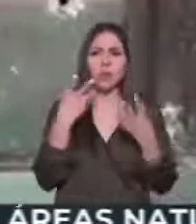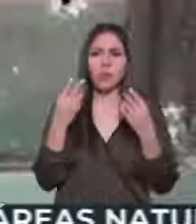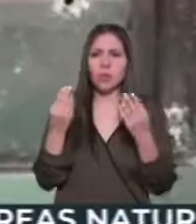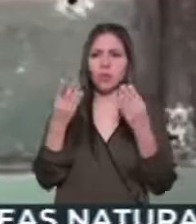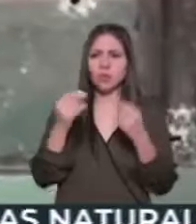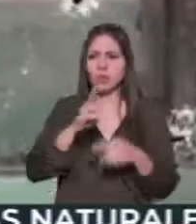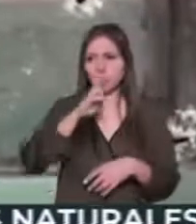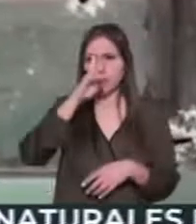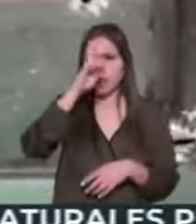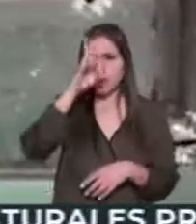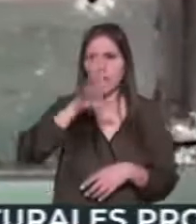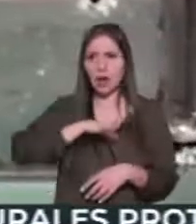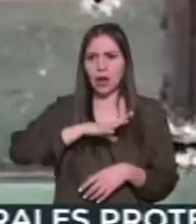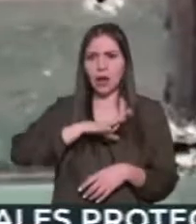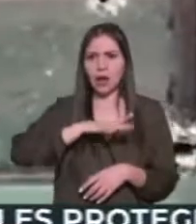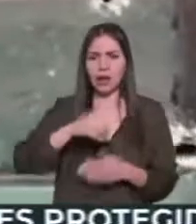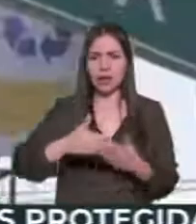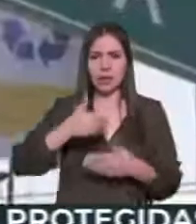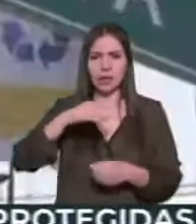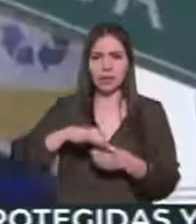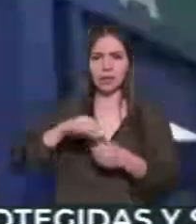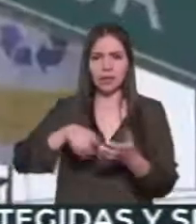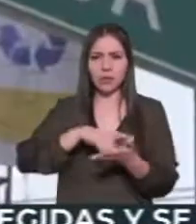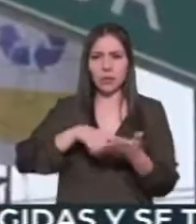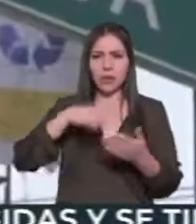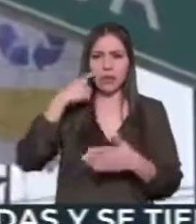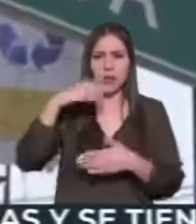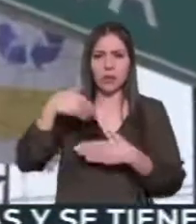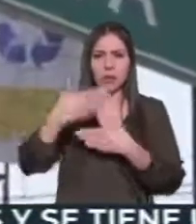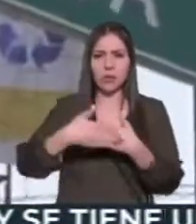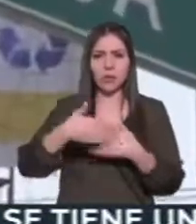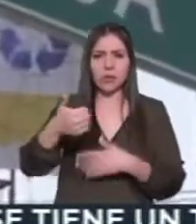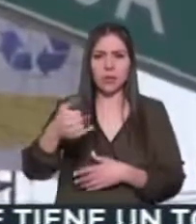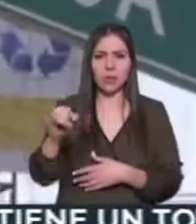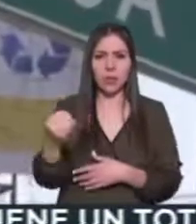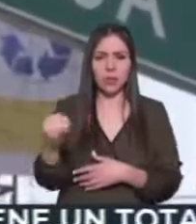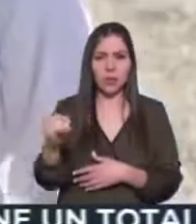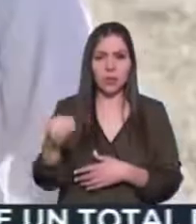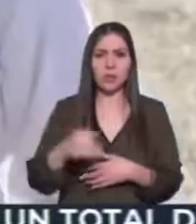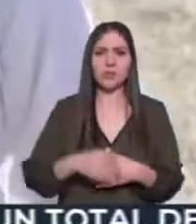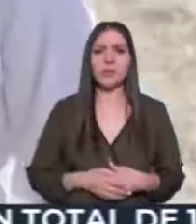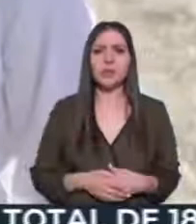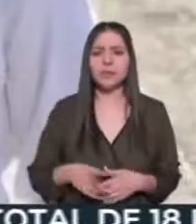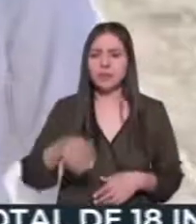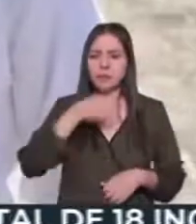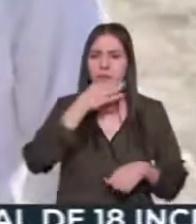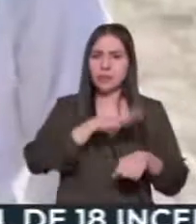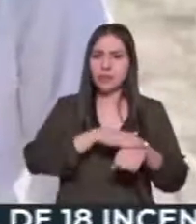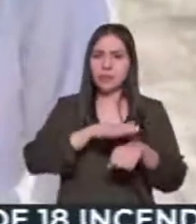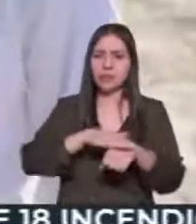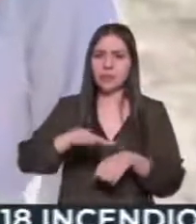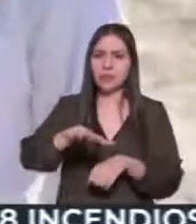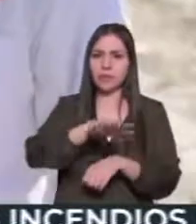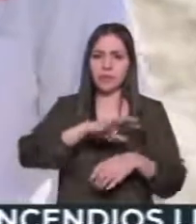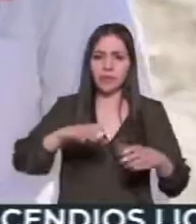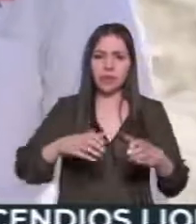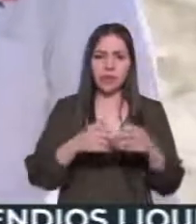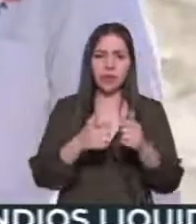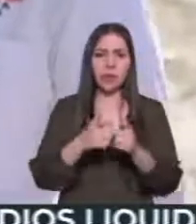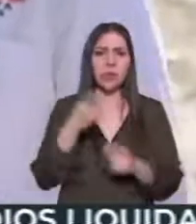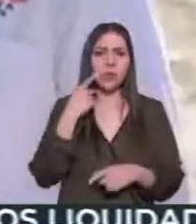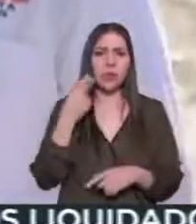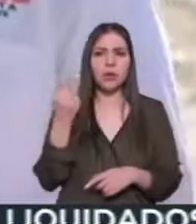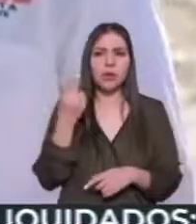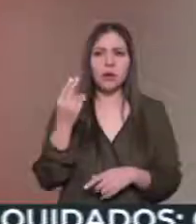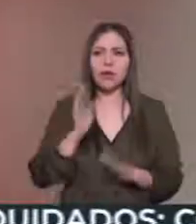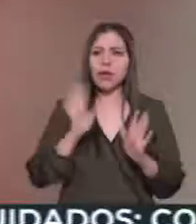ha presentado en la campaña electoral rumbo a los comicios del 6 de junio. Esta misión hizo un llamado a los sectores políticos a erradicar